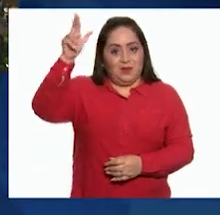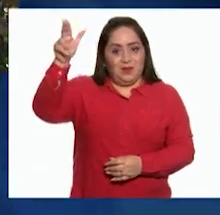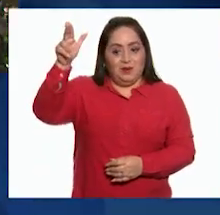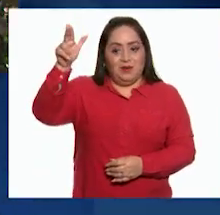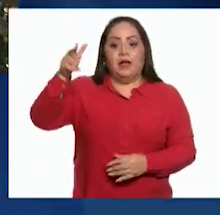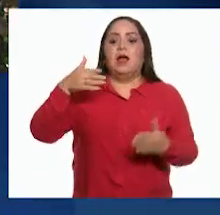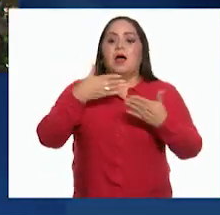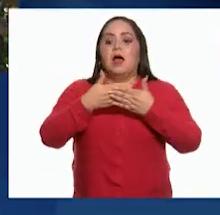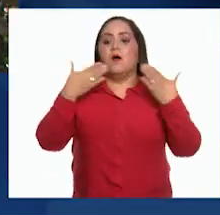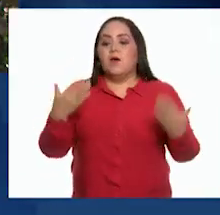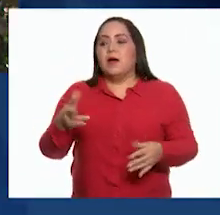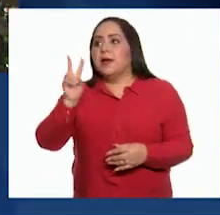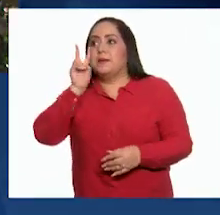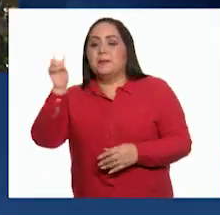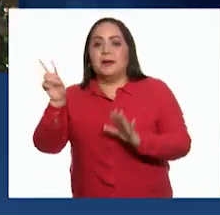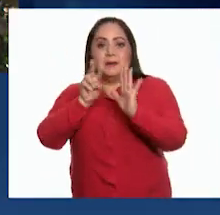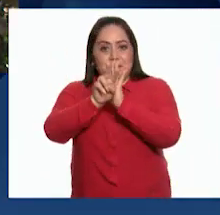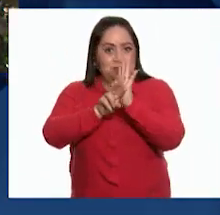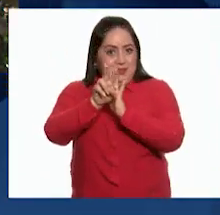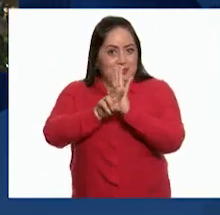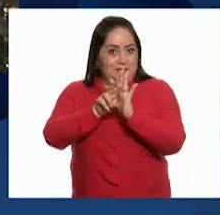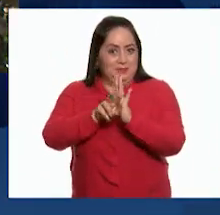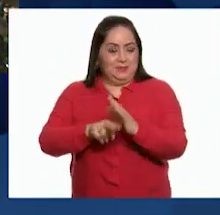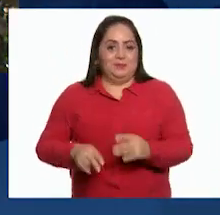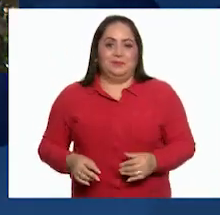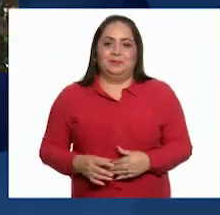¡Hola! ¡Vamos a ver el siguiente video!